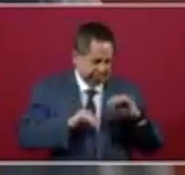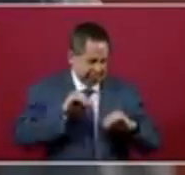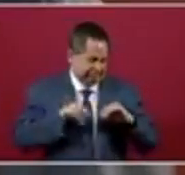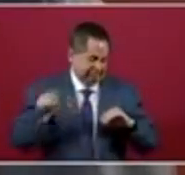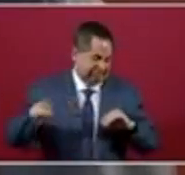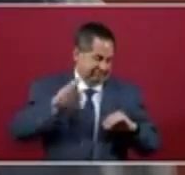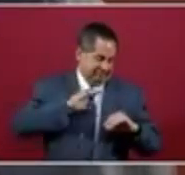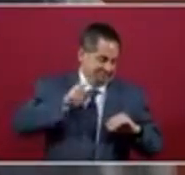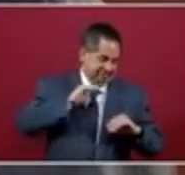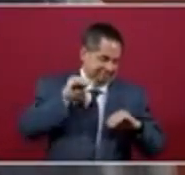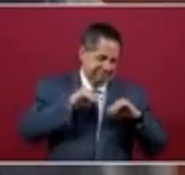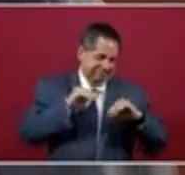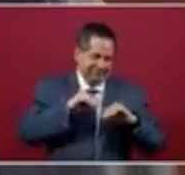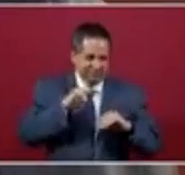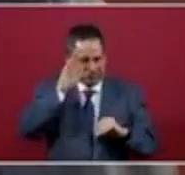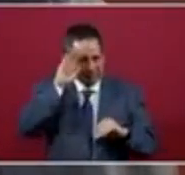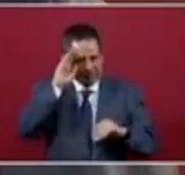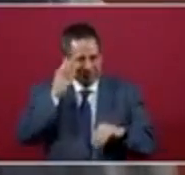subversivo.